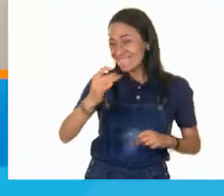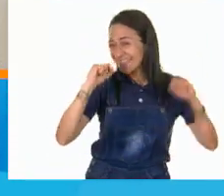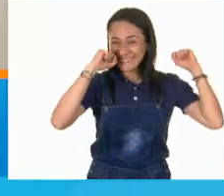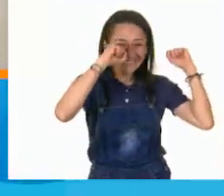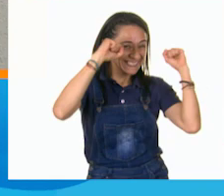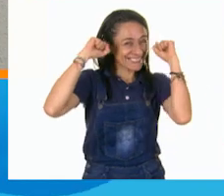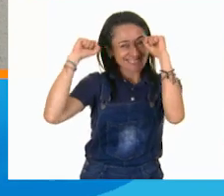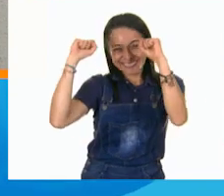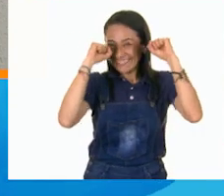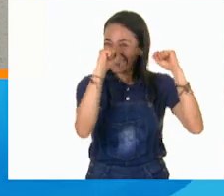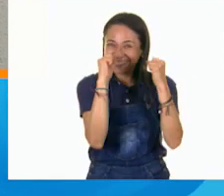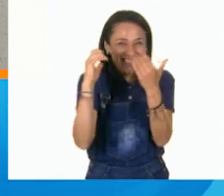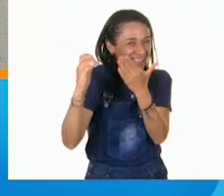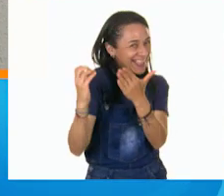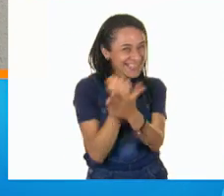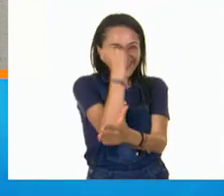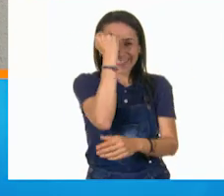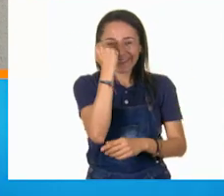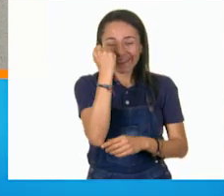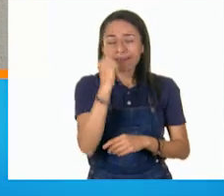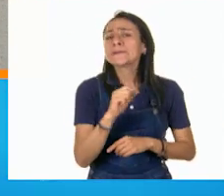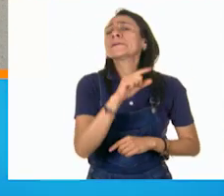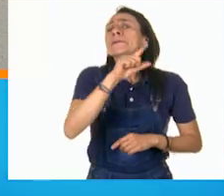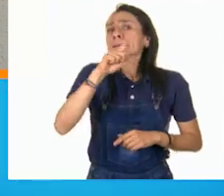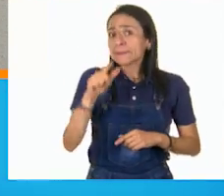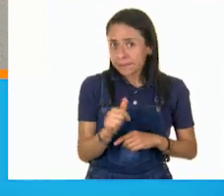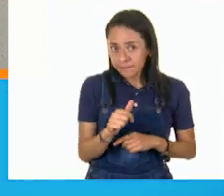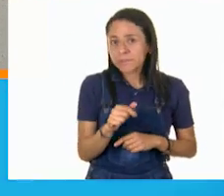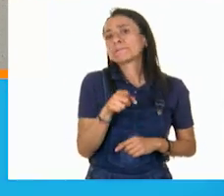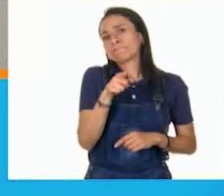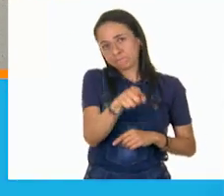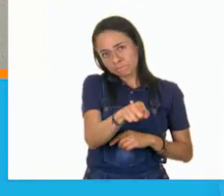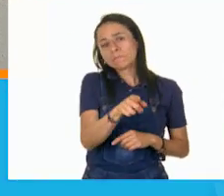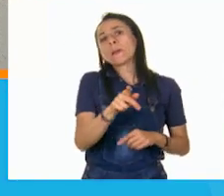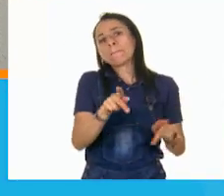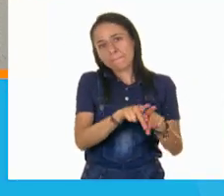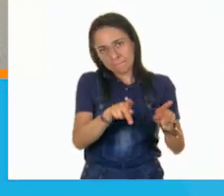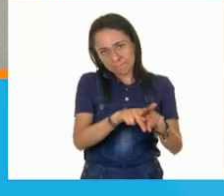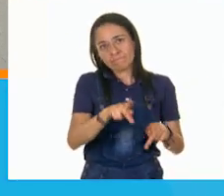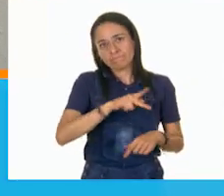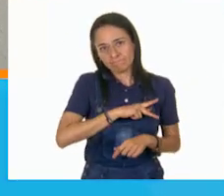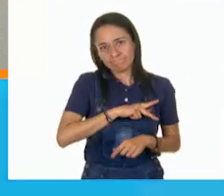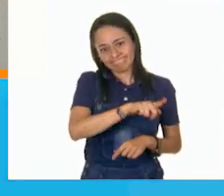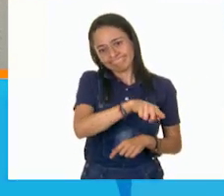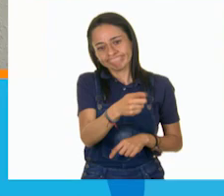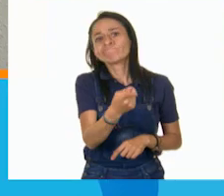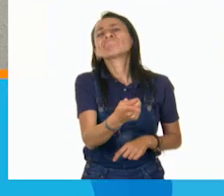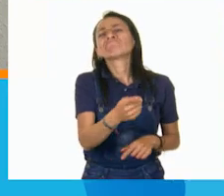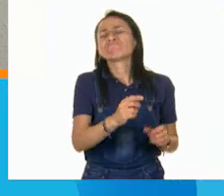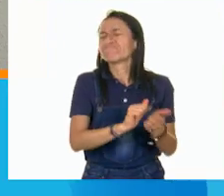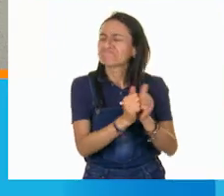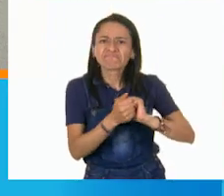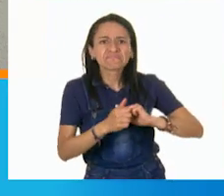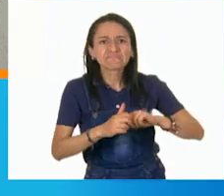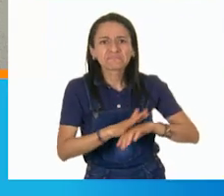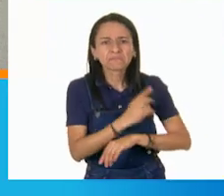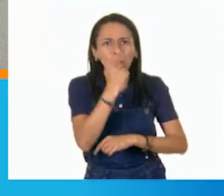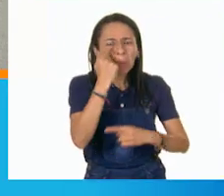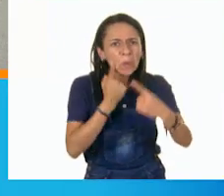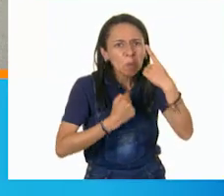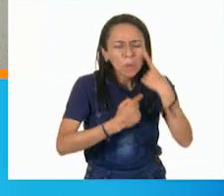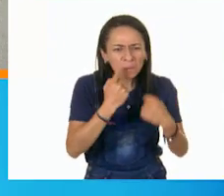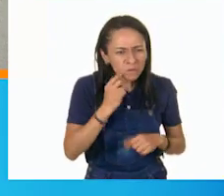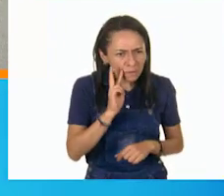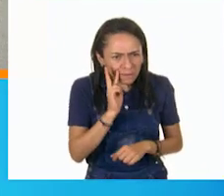Gané. Y entonces mi primo se puso a llorar. Y entendí que